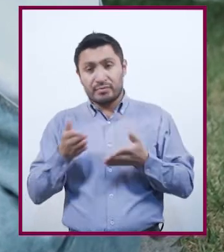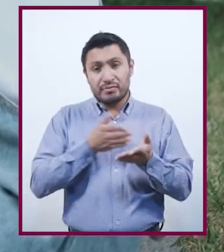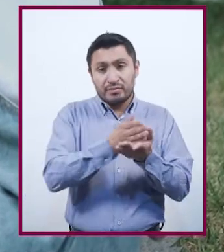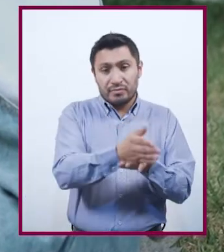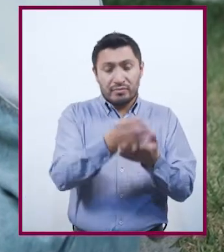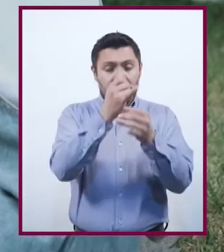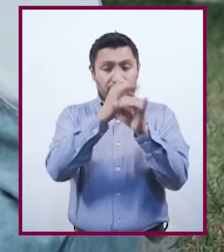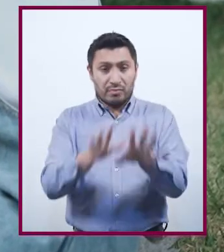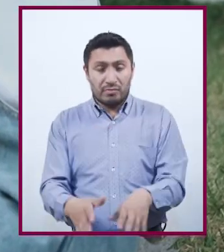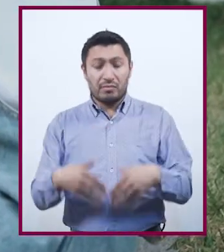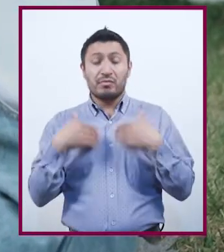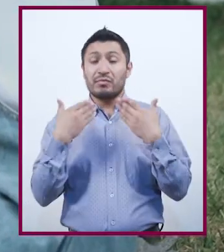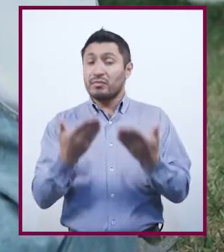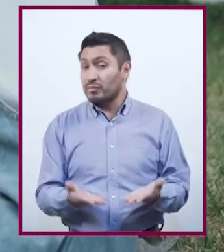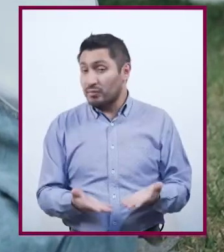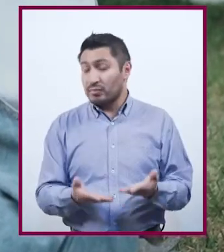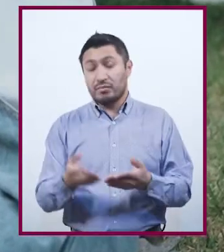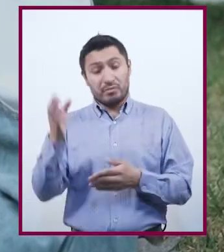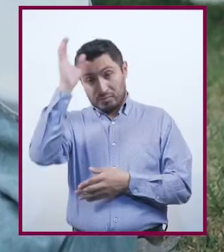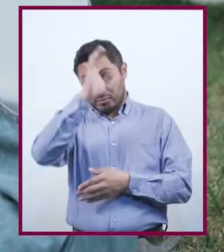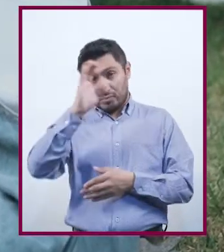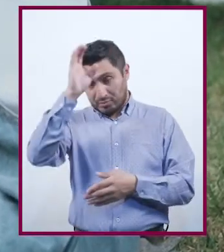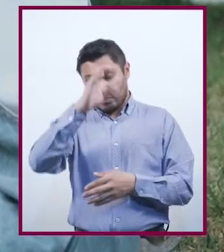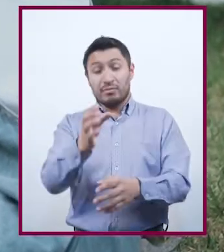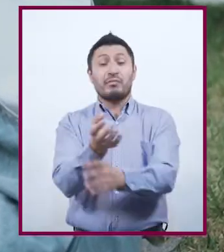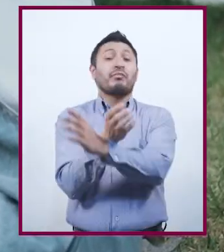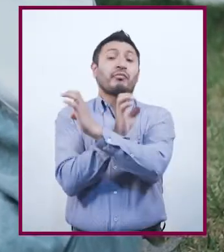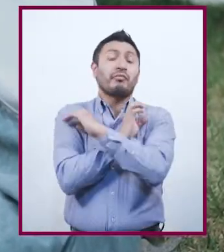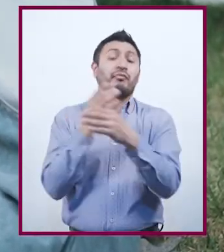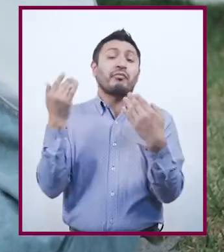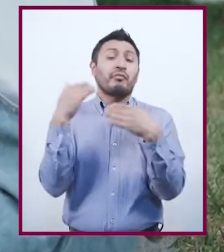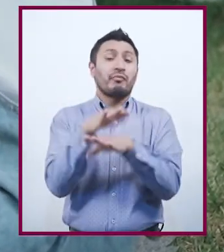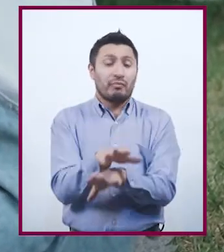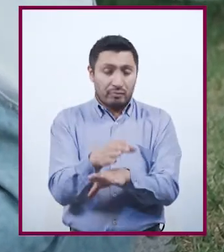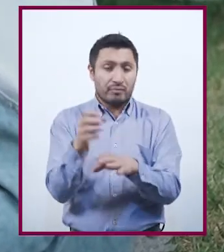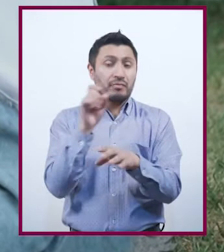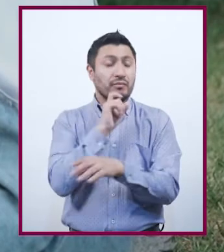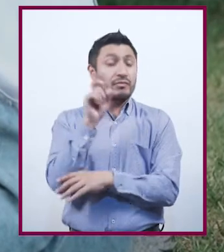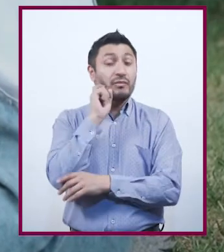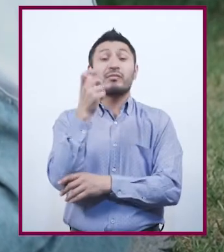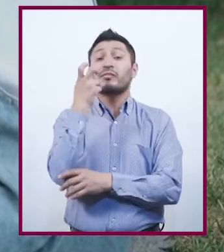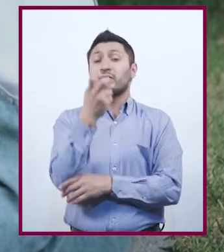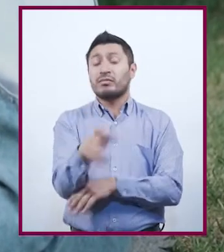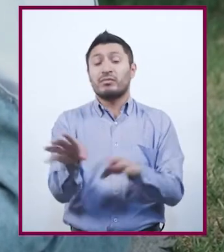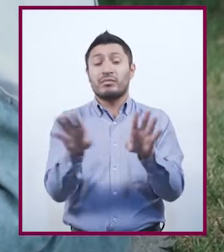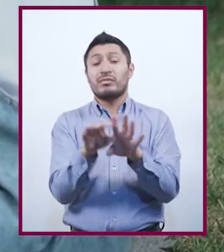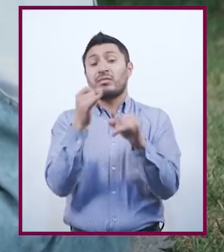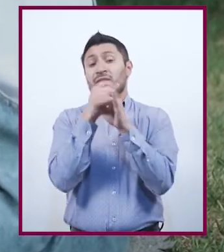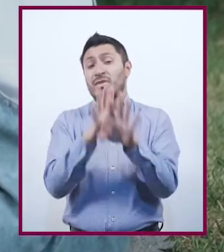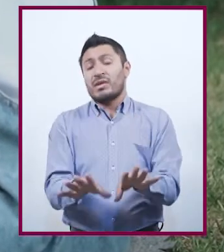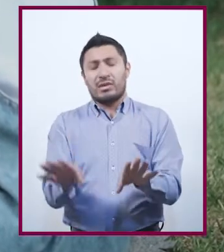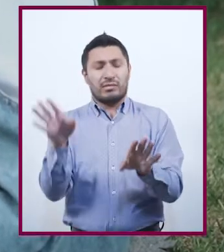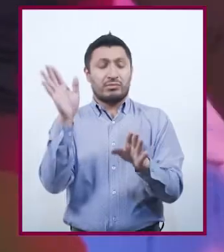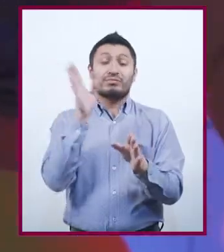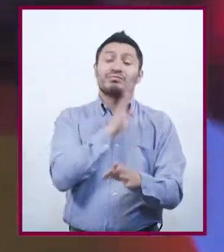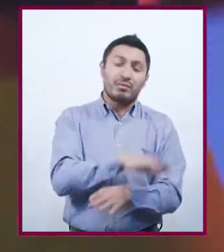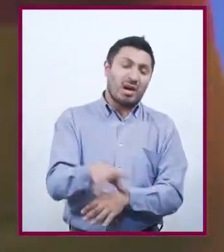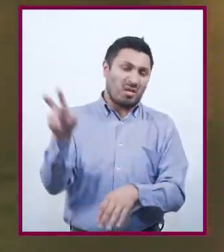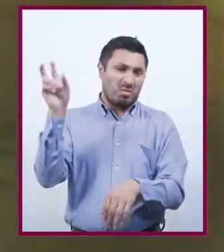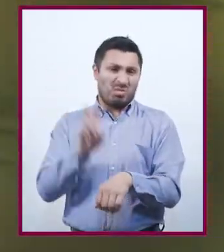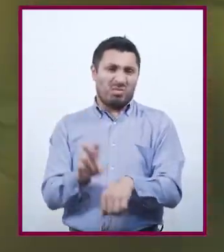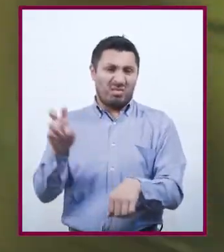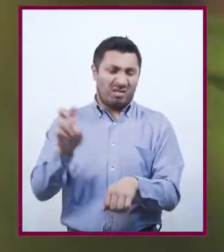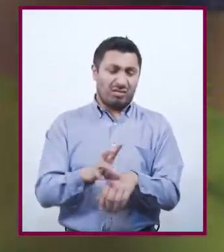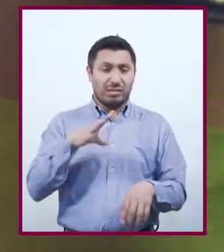dificultades para acceder a una información confiable, científica y ética sobre la sexualidad. Ocasiona que la información sesgada